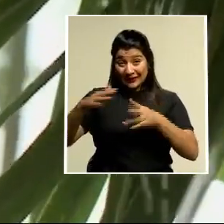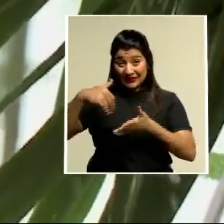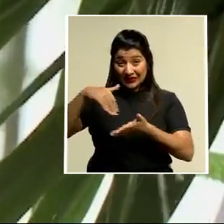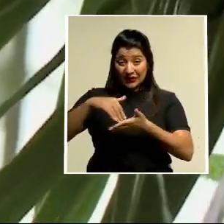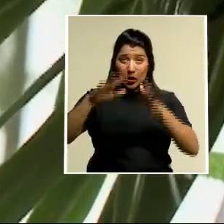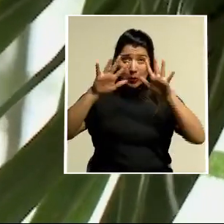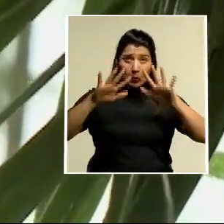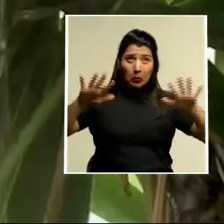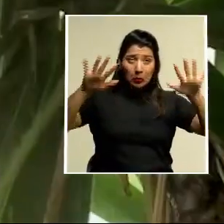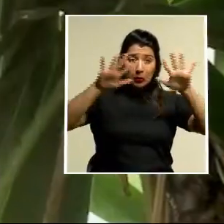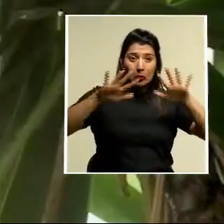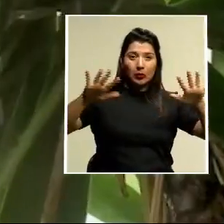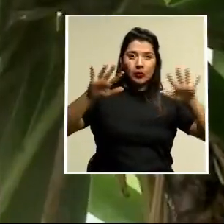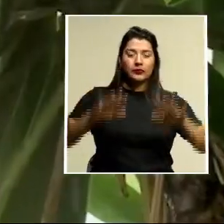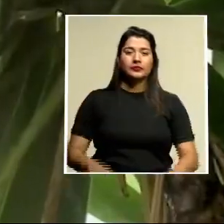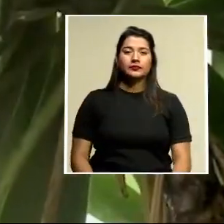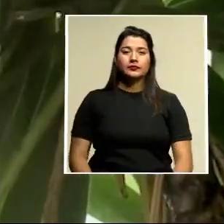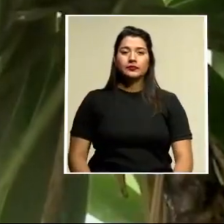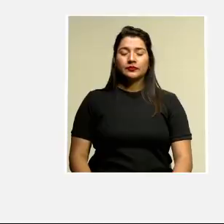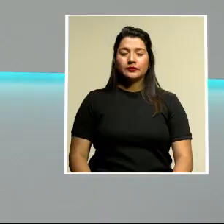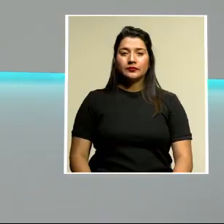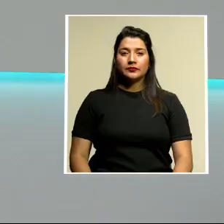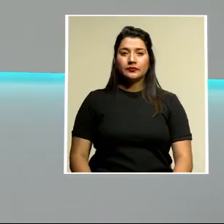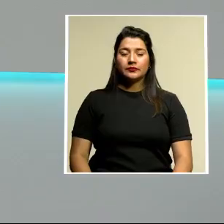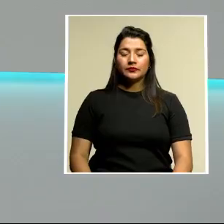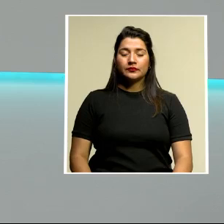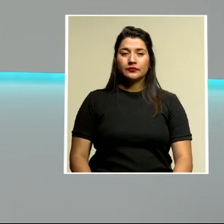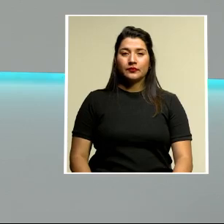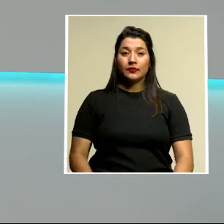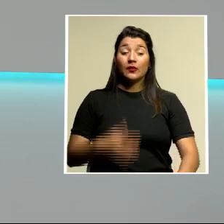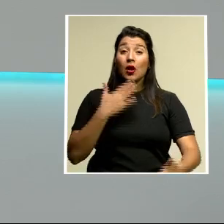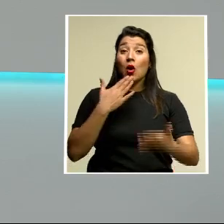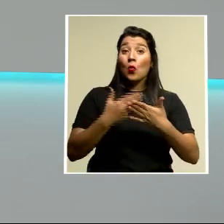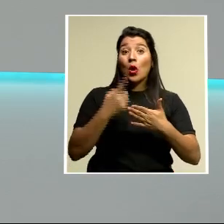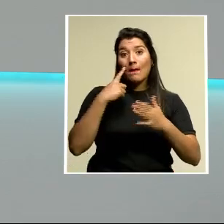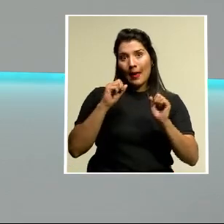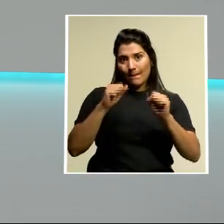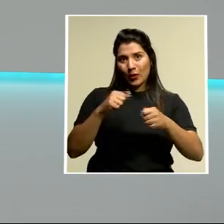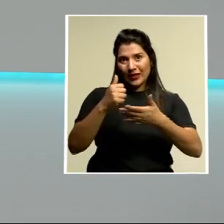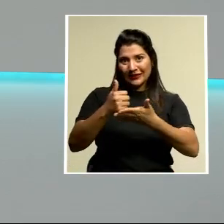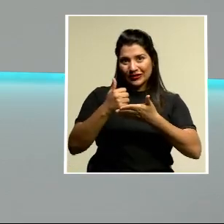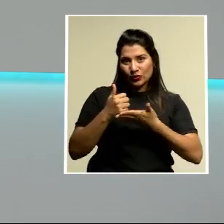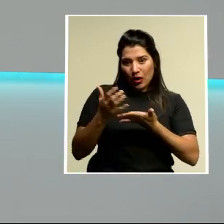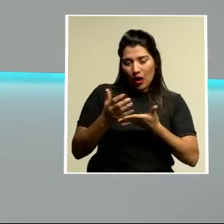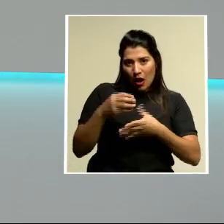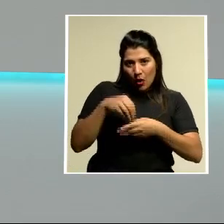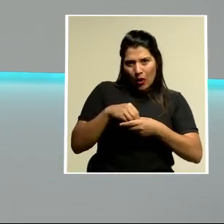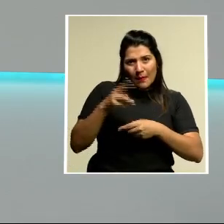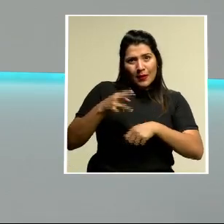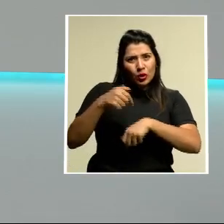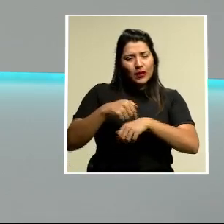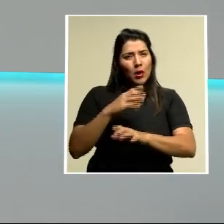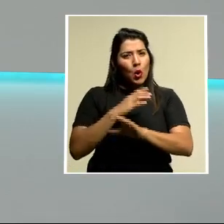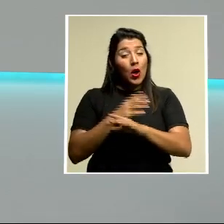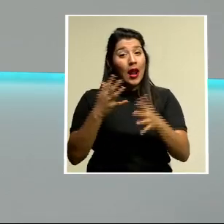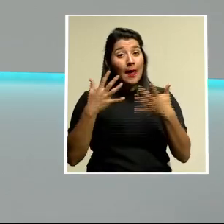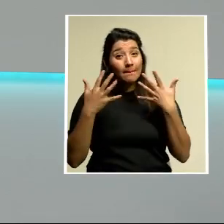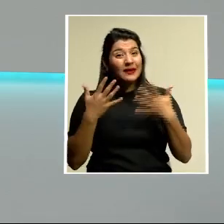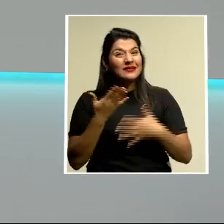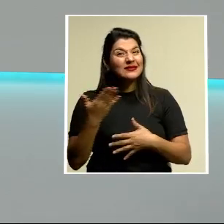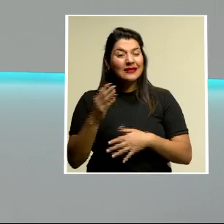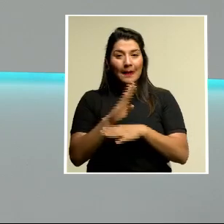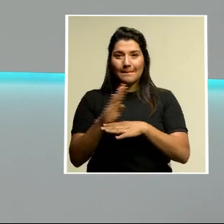número 14 a nuestro país, por lo que nuevamente en la madrugada del sábado y durante la mañana hay una alta probabilidad